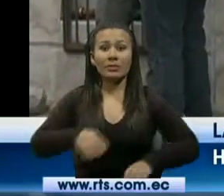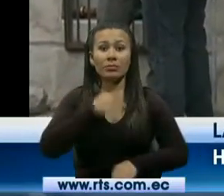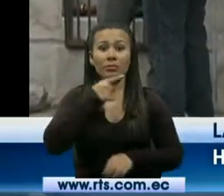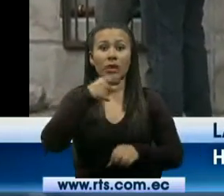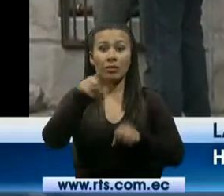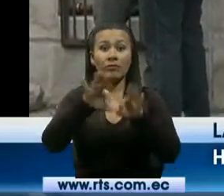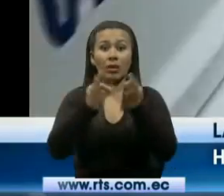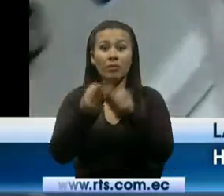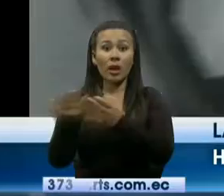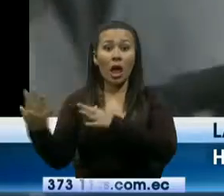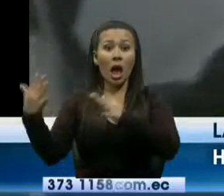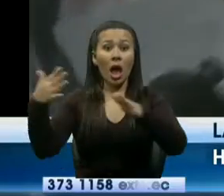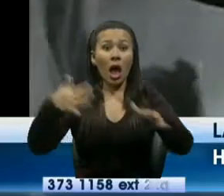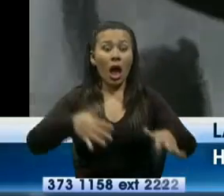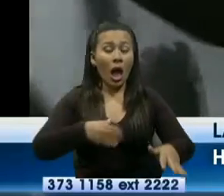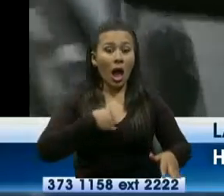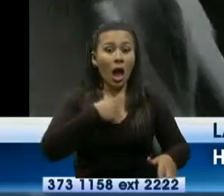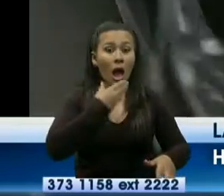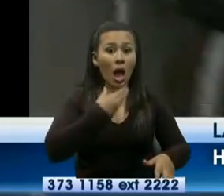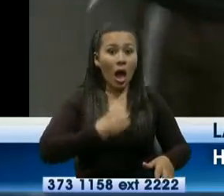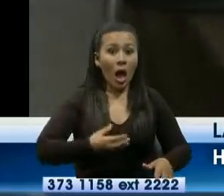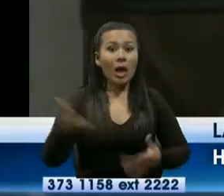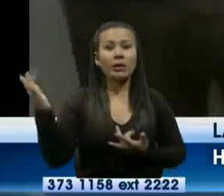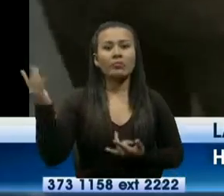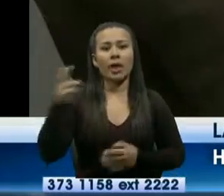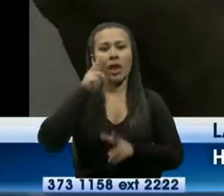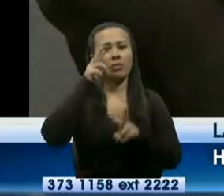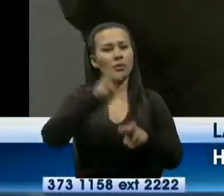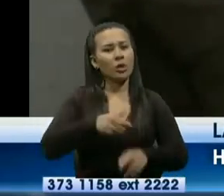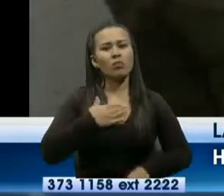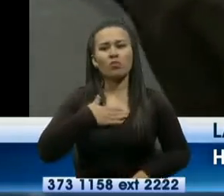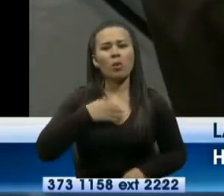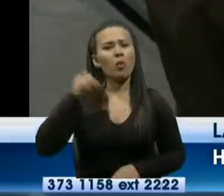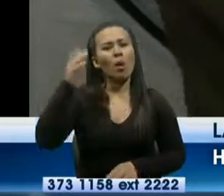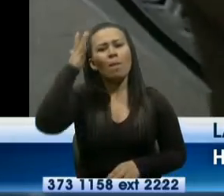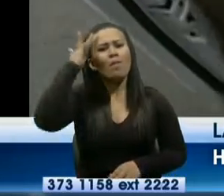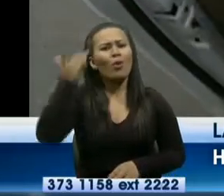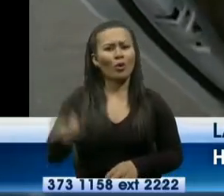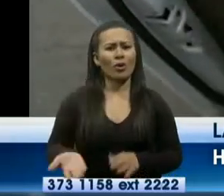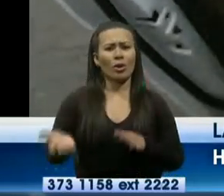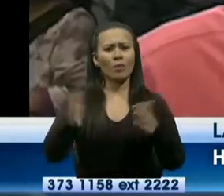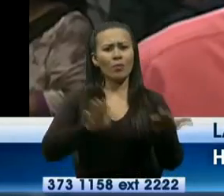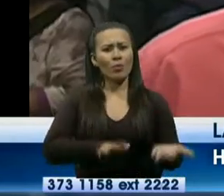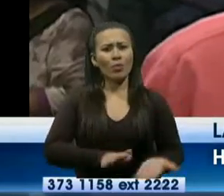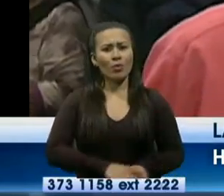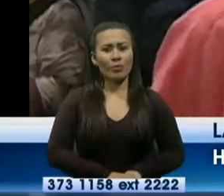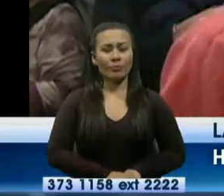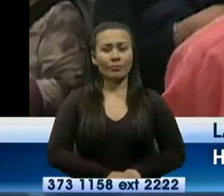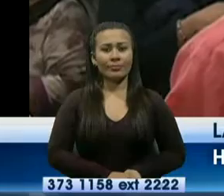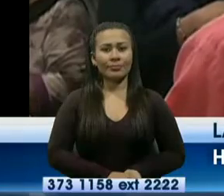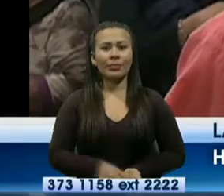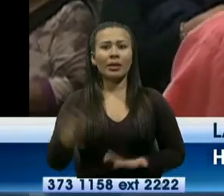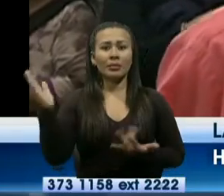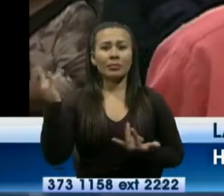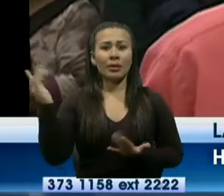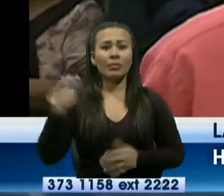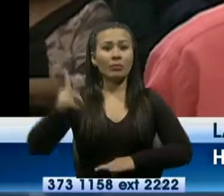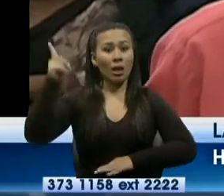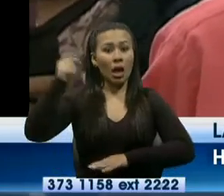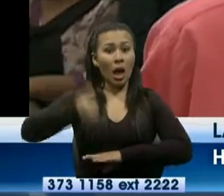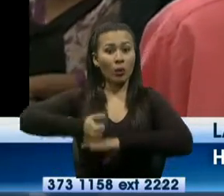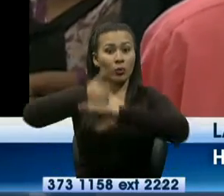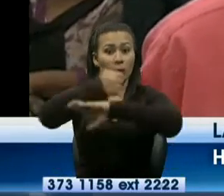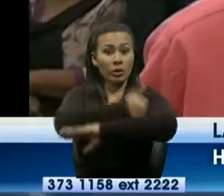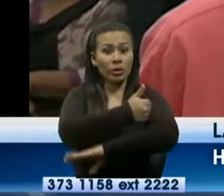acudieron hasta el sitio, esperan que las investigaciones determinen las causas de su muerte. Esperemos que las autoridades